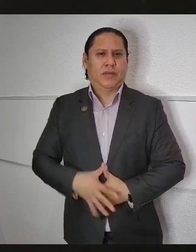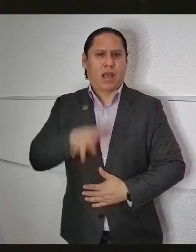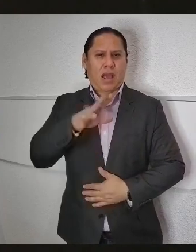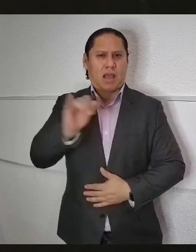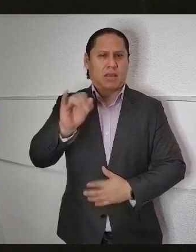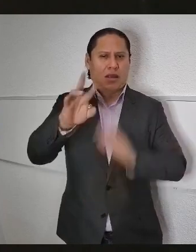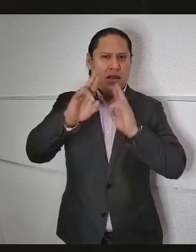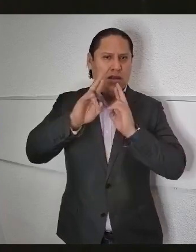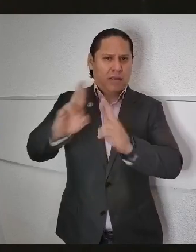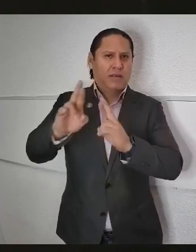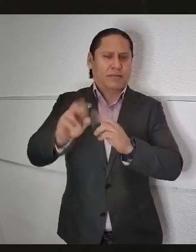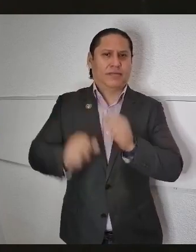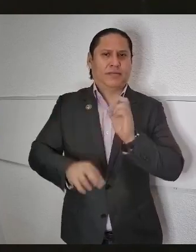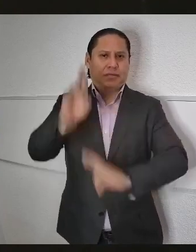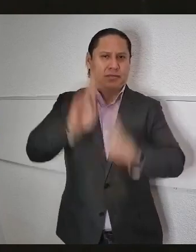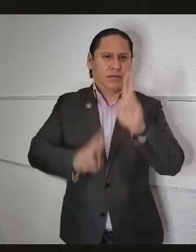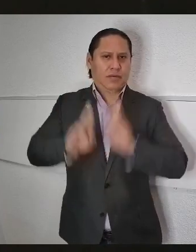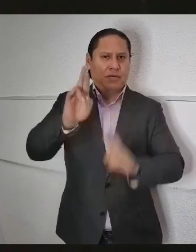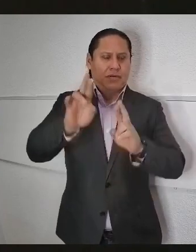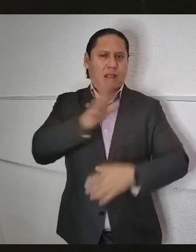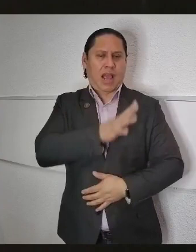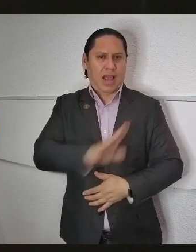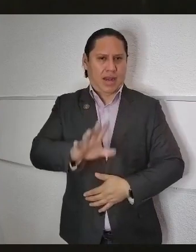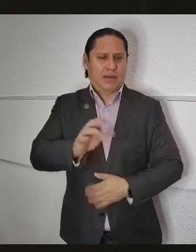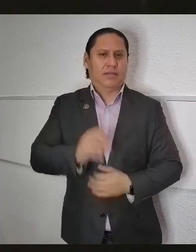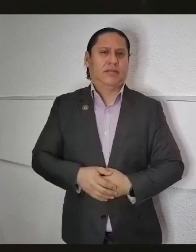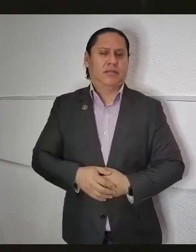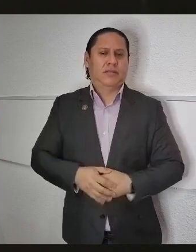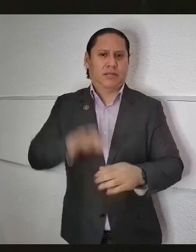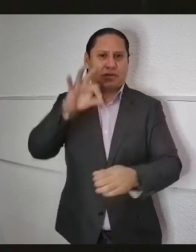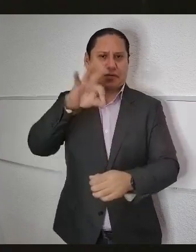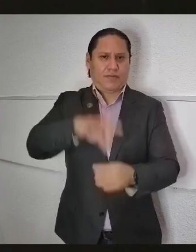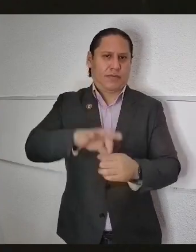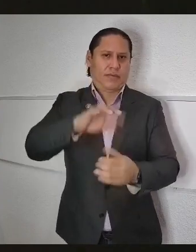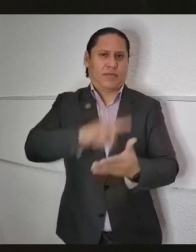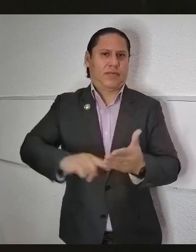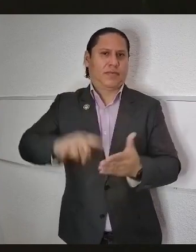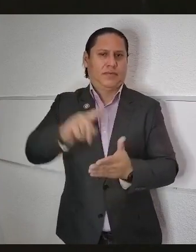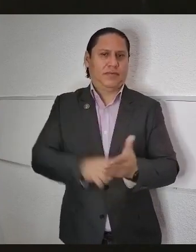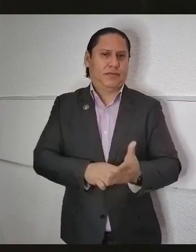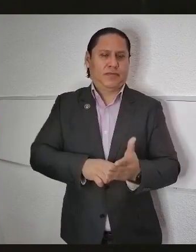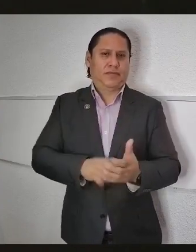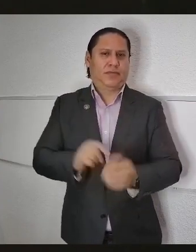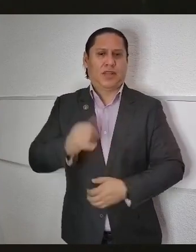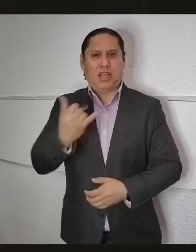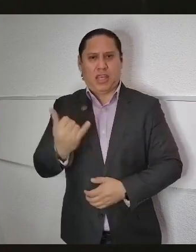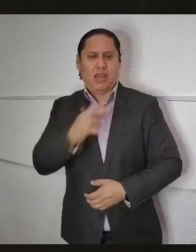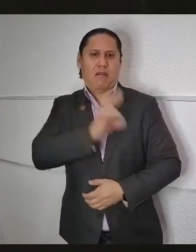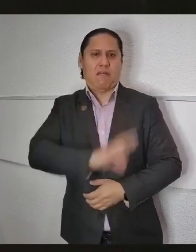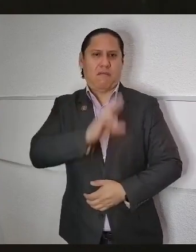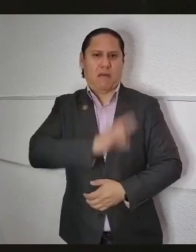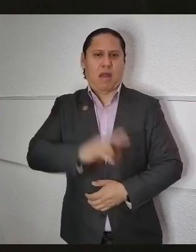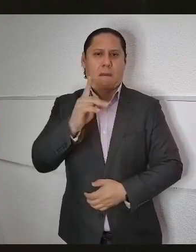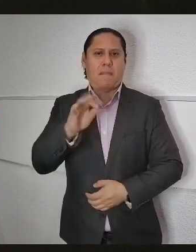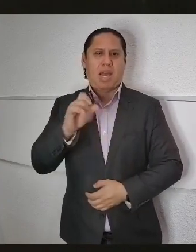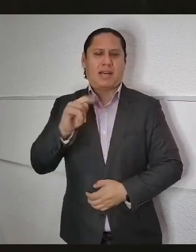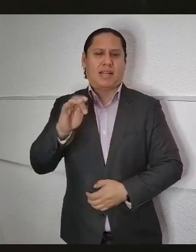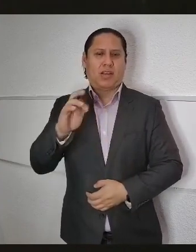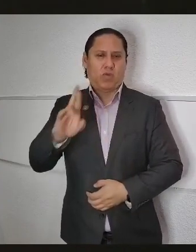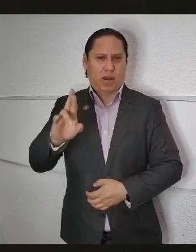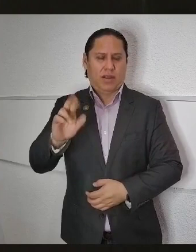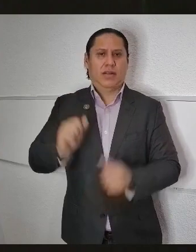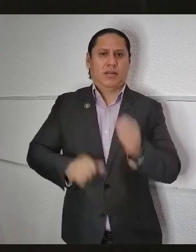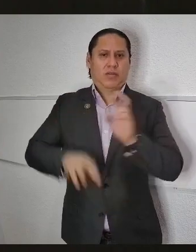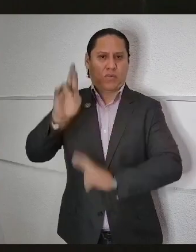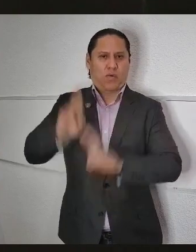Así lo resolvieron y dictaminaron en lo general por unanimidad de votos y en lo particular por unanimidad